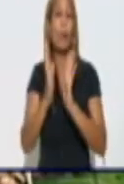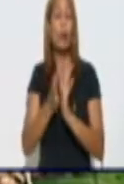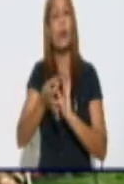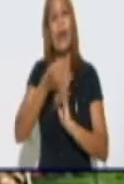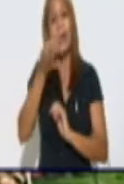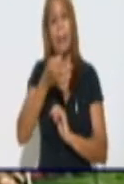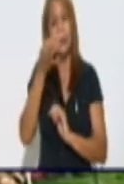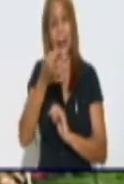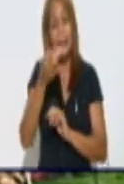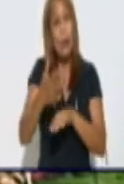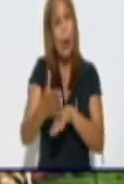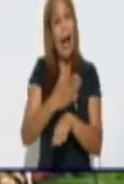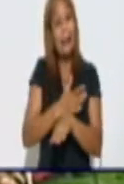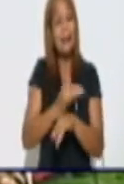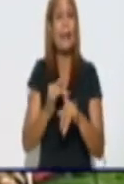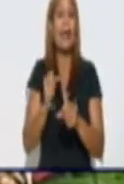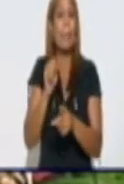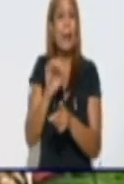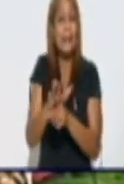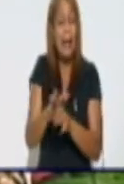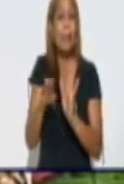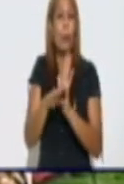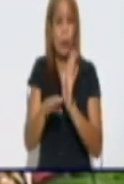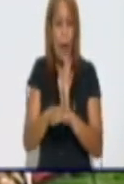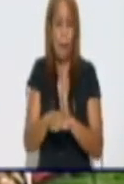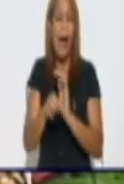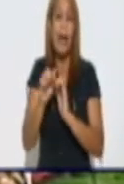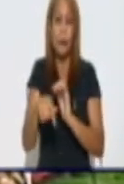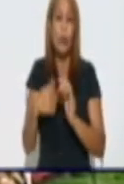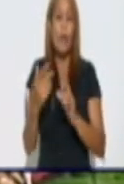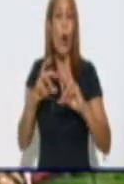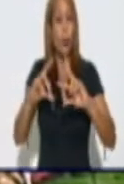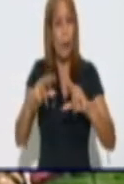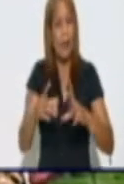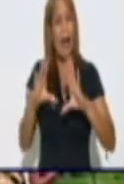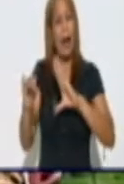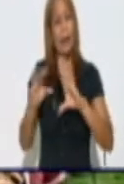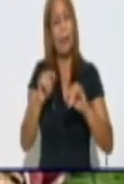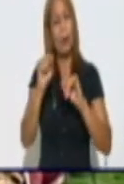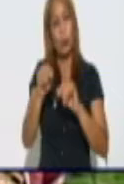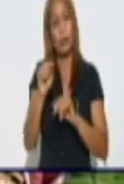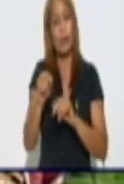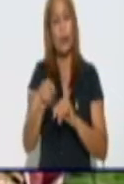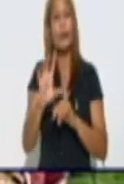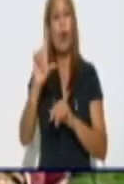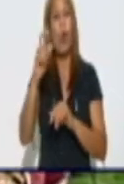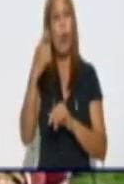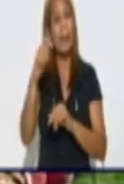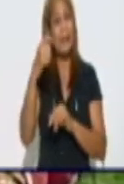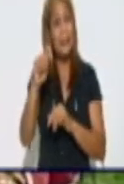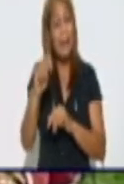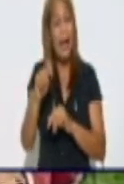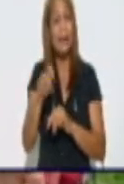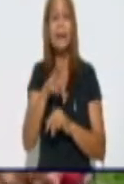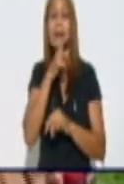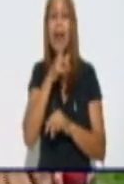de concluir el programa, volveremos contigo. Voy al diálogo con Joel Ramírez Durán, director comercial de Acueducto y